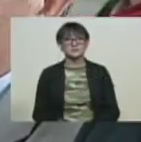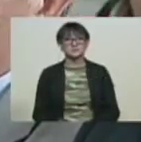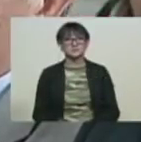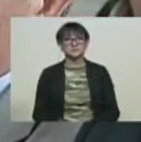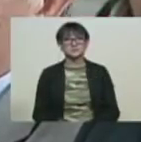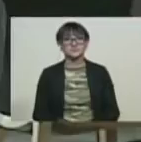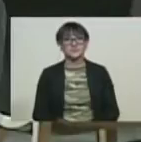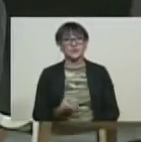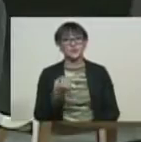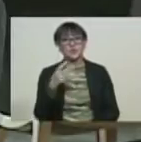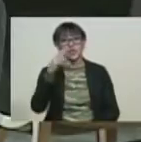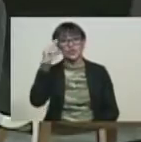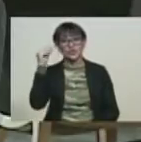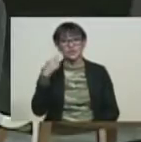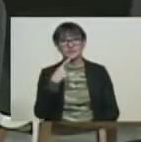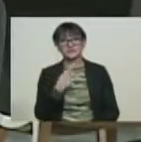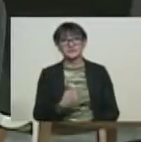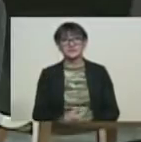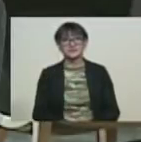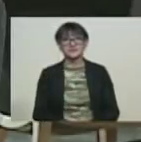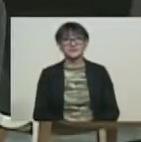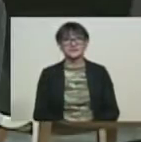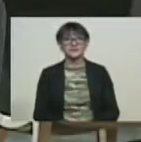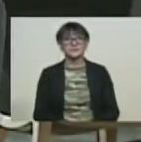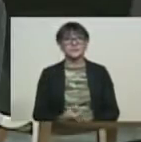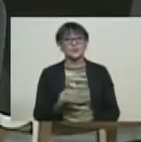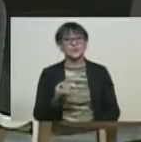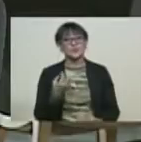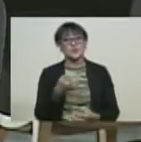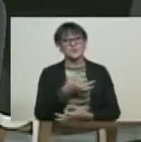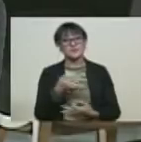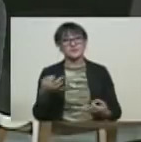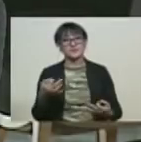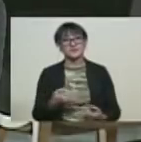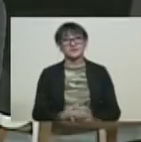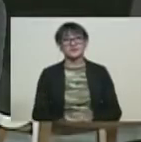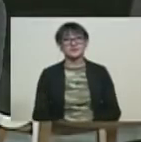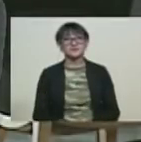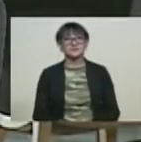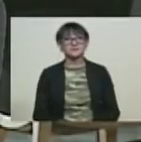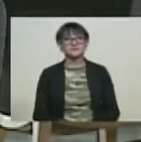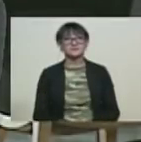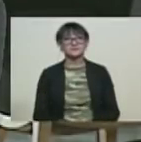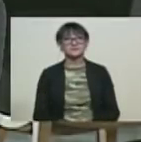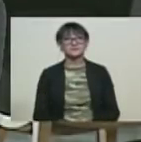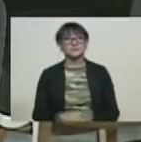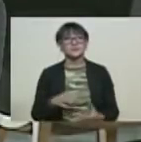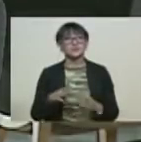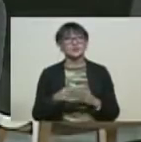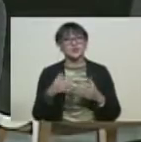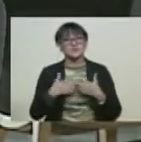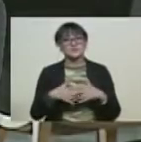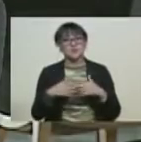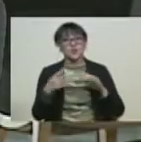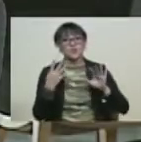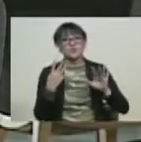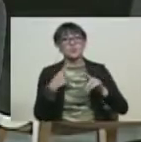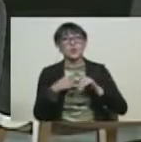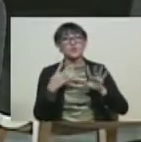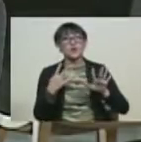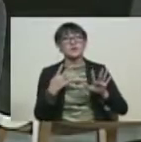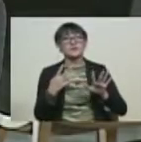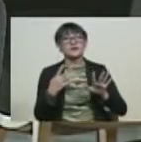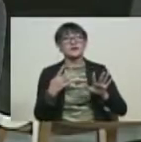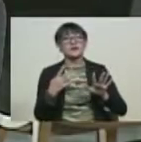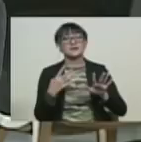Dicen que es el número de Dios, que es el número perfecto. Todo lo que usted multiplique por 9 le da 9.